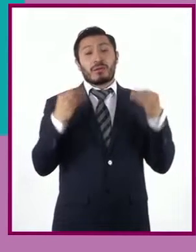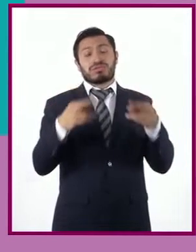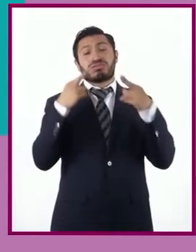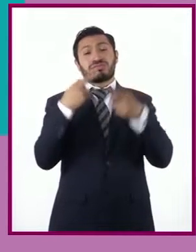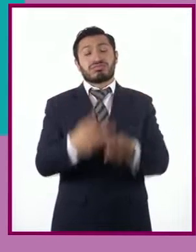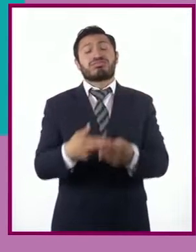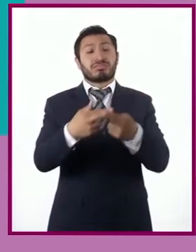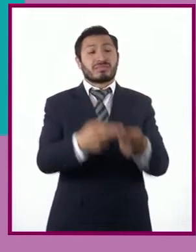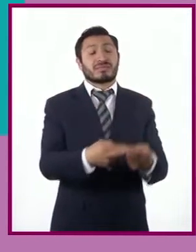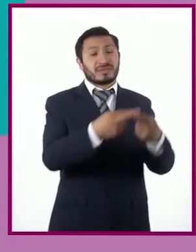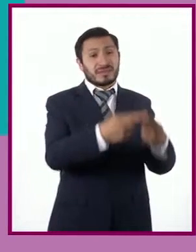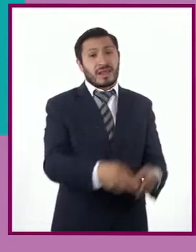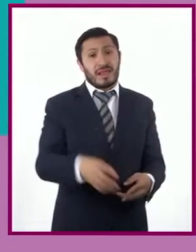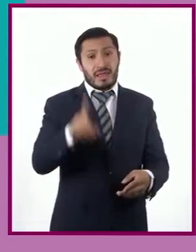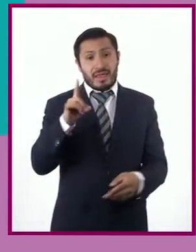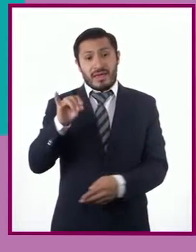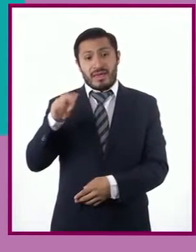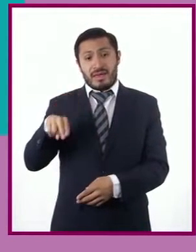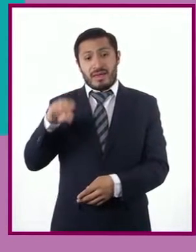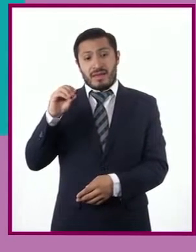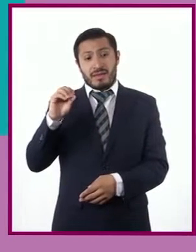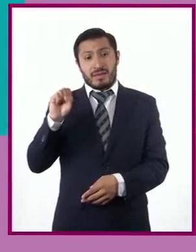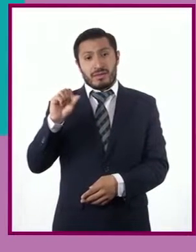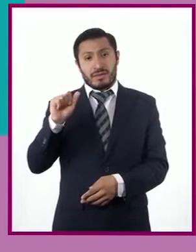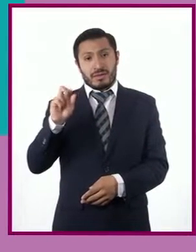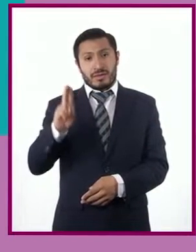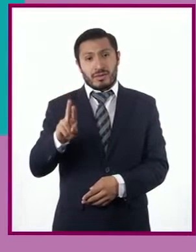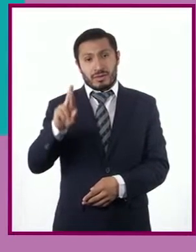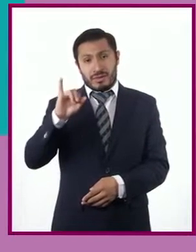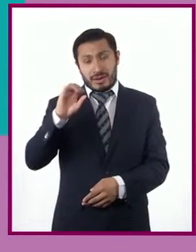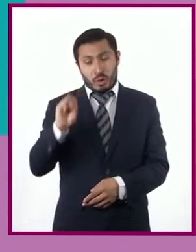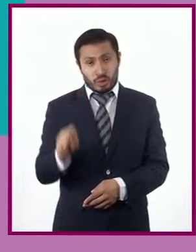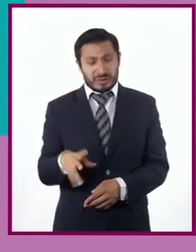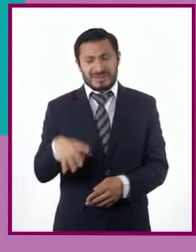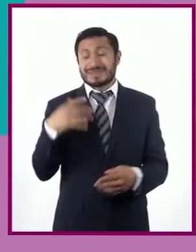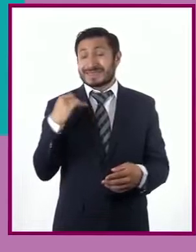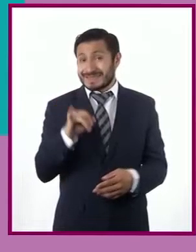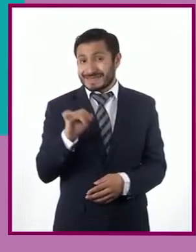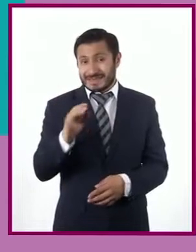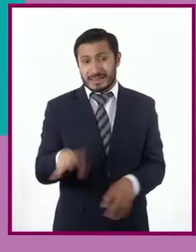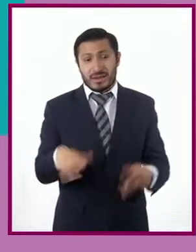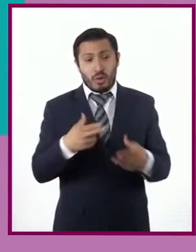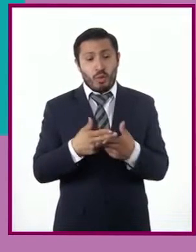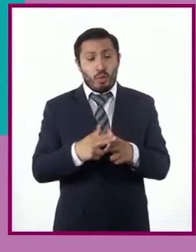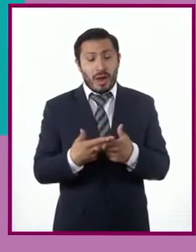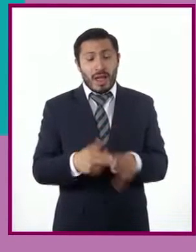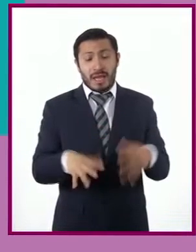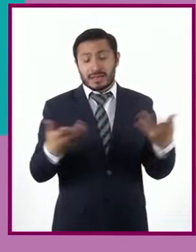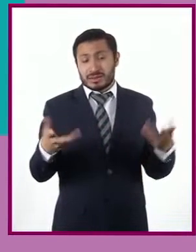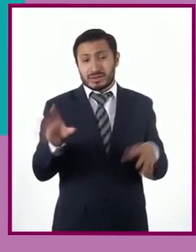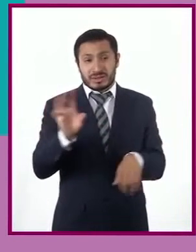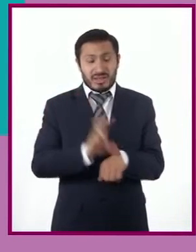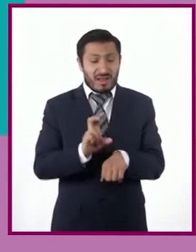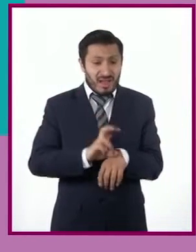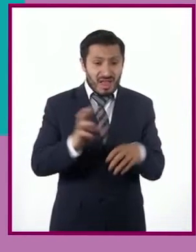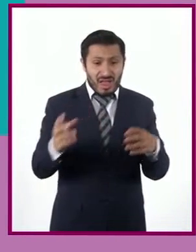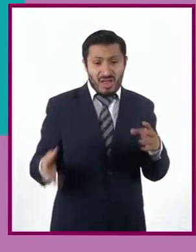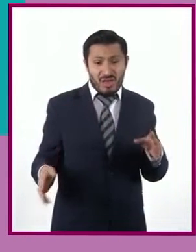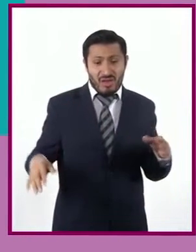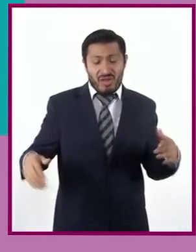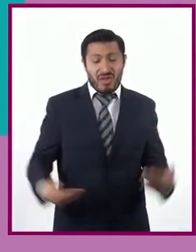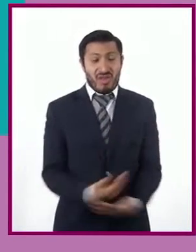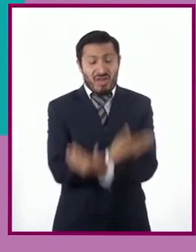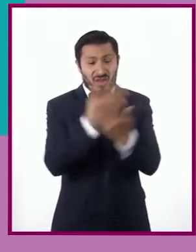de dinosaurios? Sí, así es. Fósiles como huesos, cascarones, nidos, huellas y